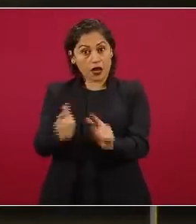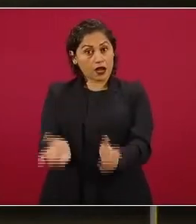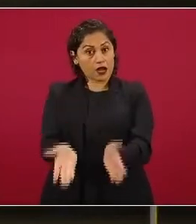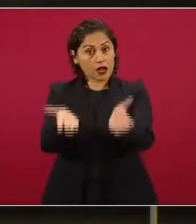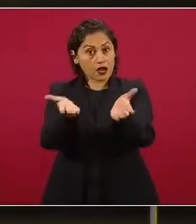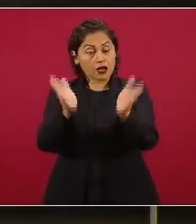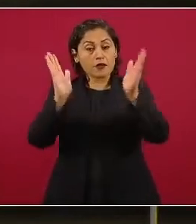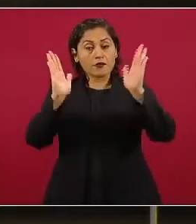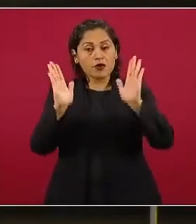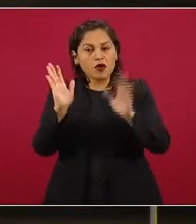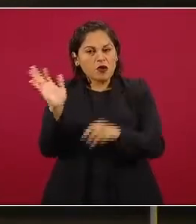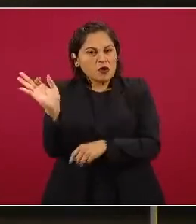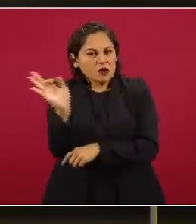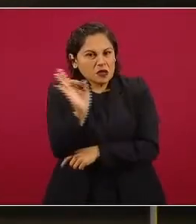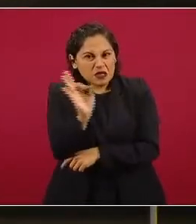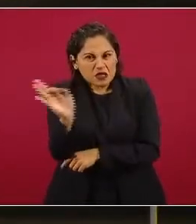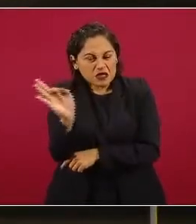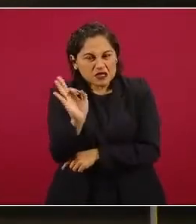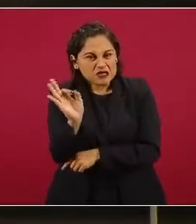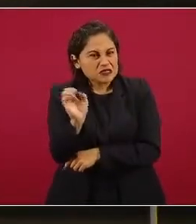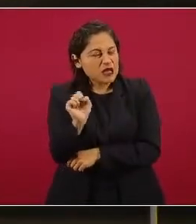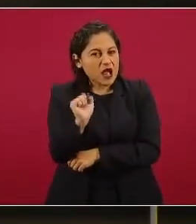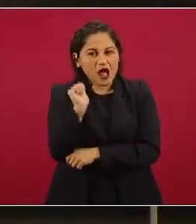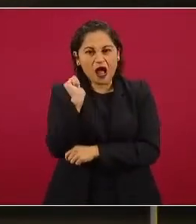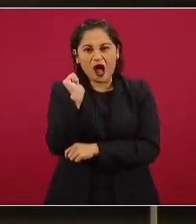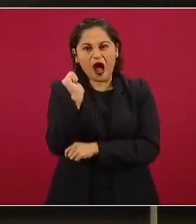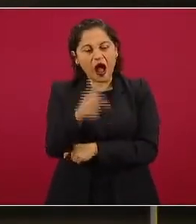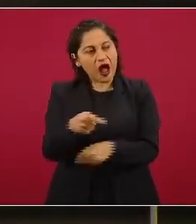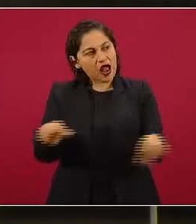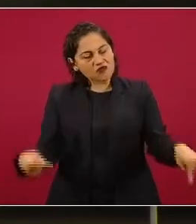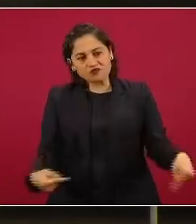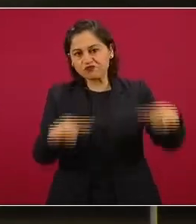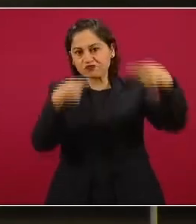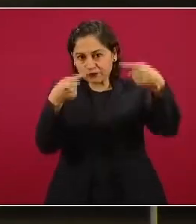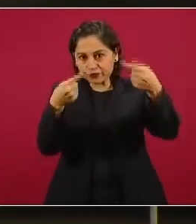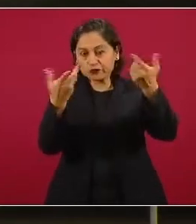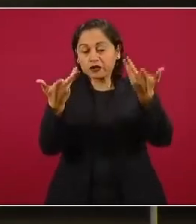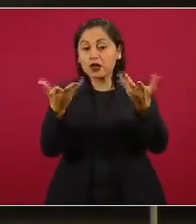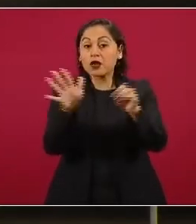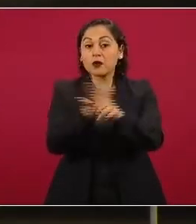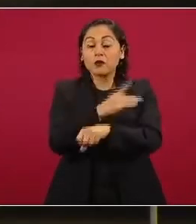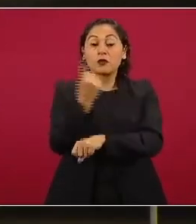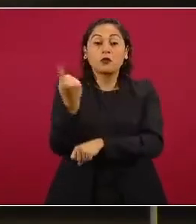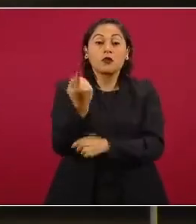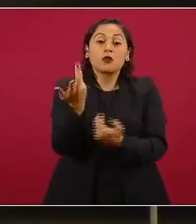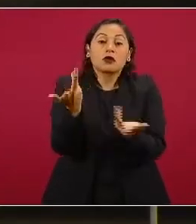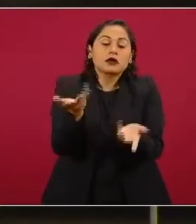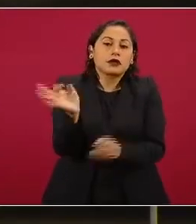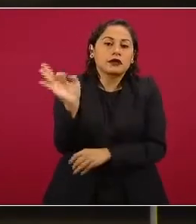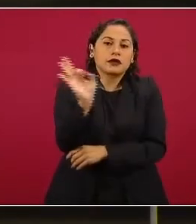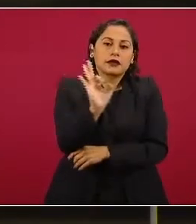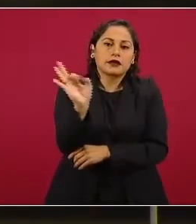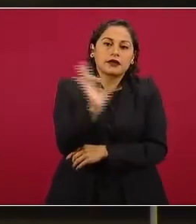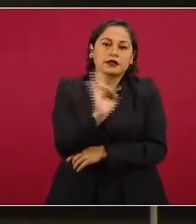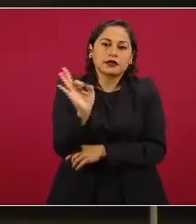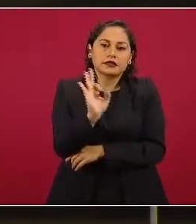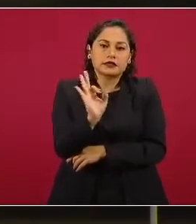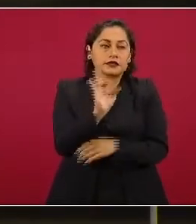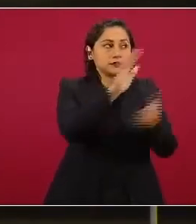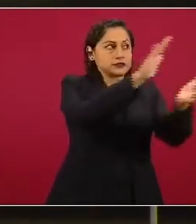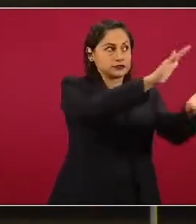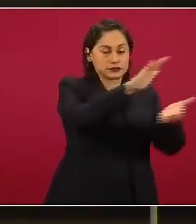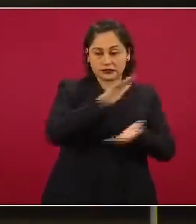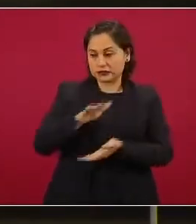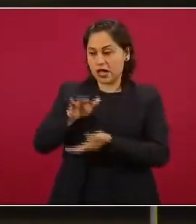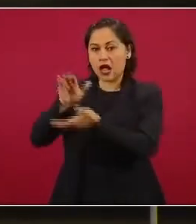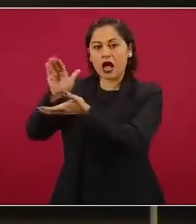podría crear un conflicto bilateral en el aspecto de que con la evidencia que está entregando Estados